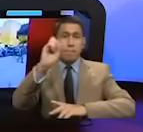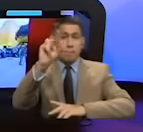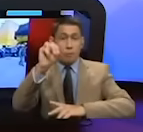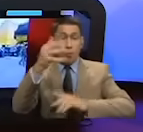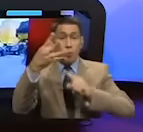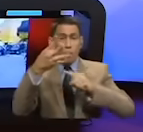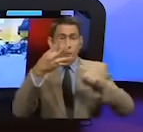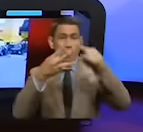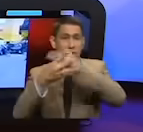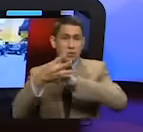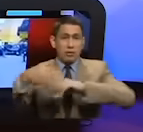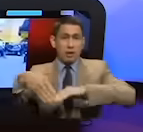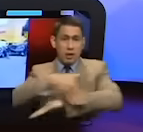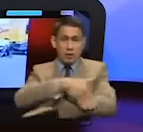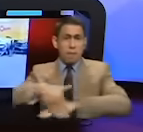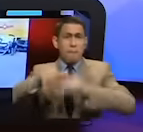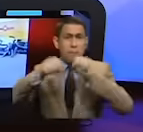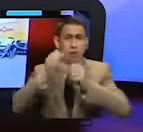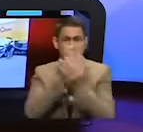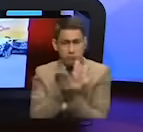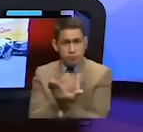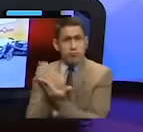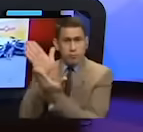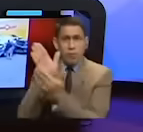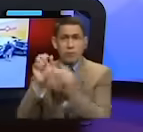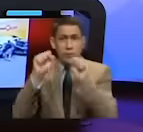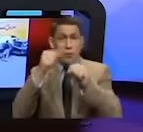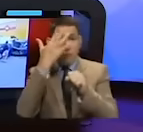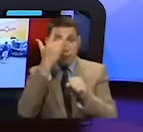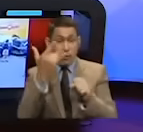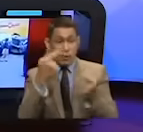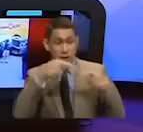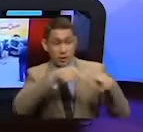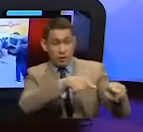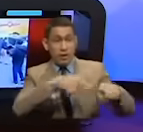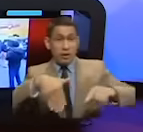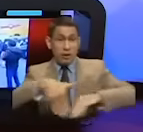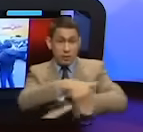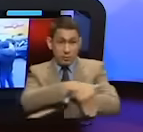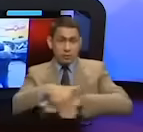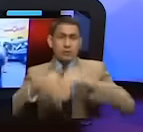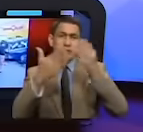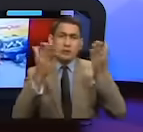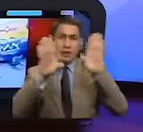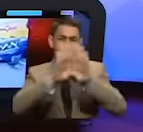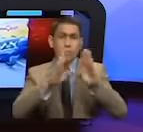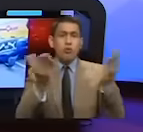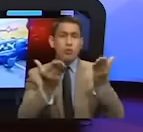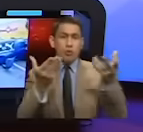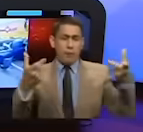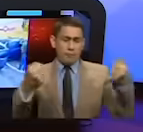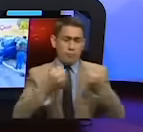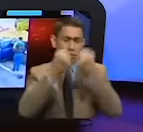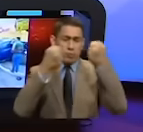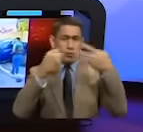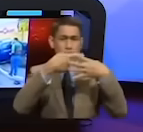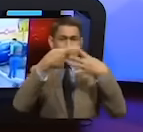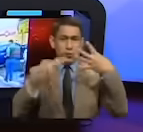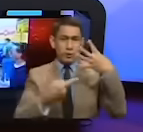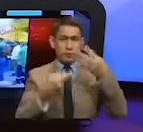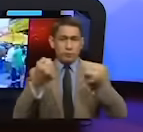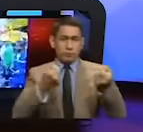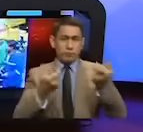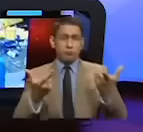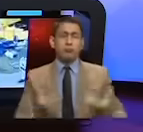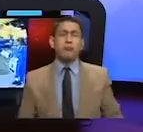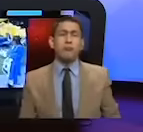coja precisamente este evento que acaba de reportarse hace poco en el sur de la capital de la República. Así es,